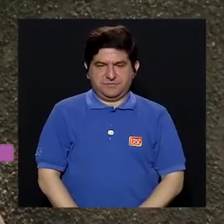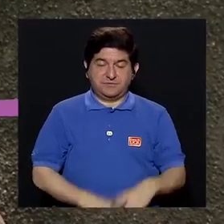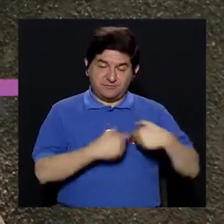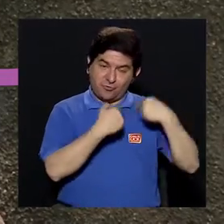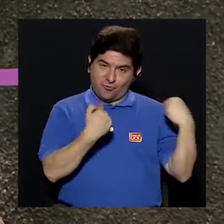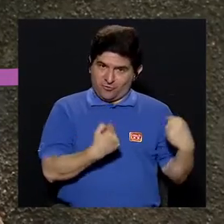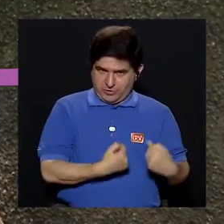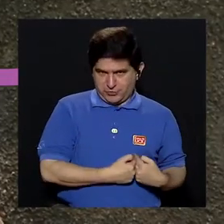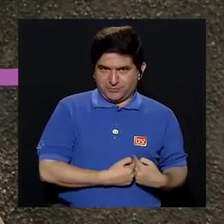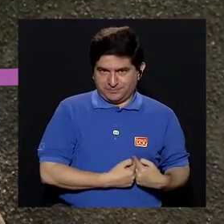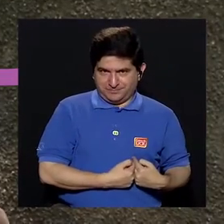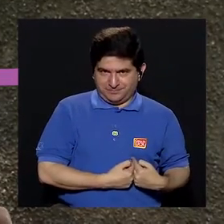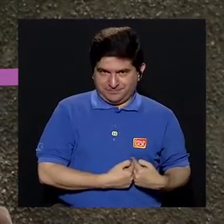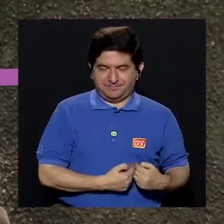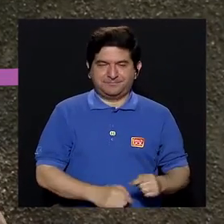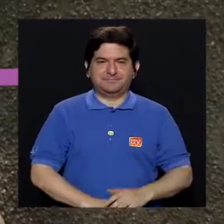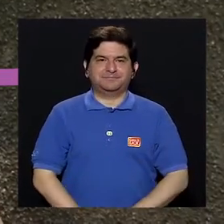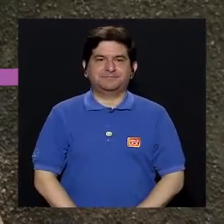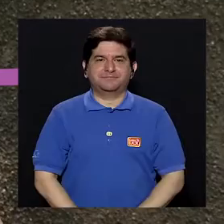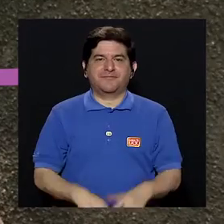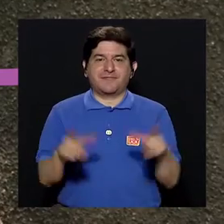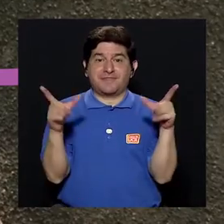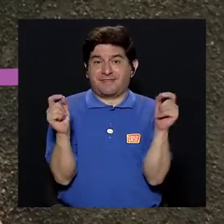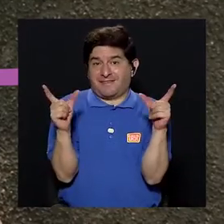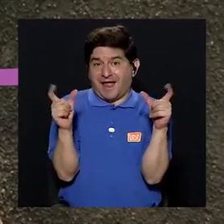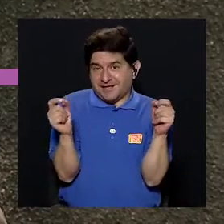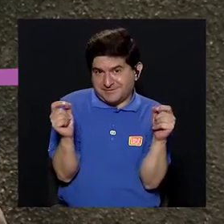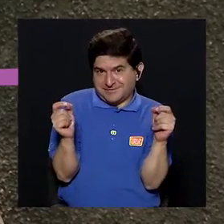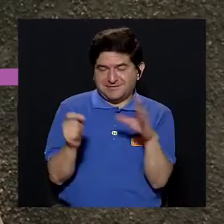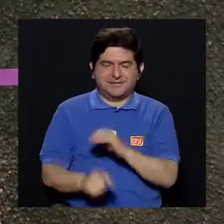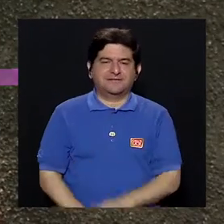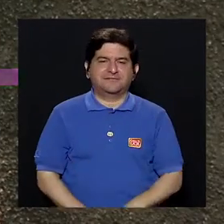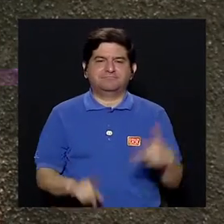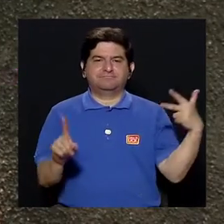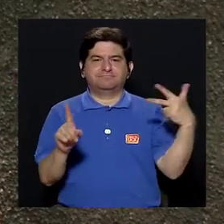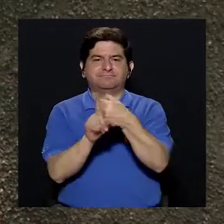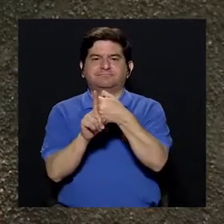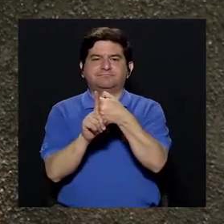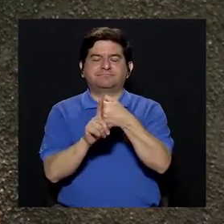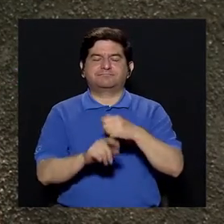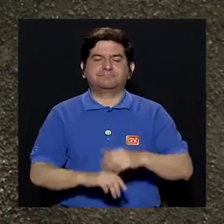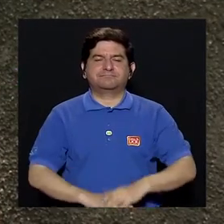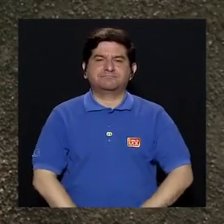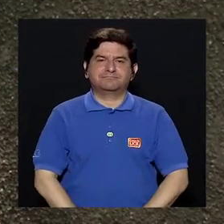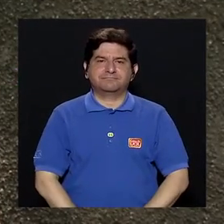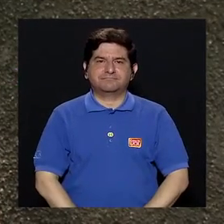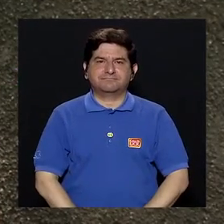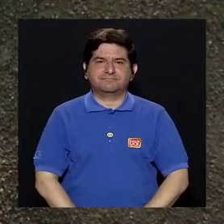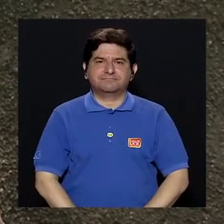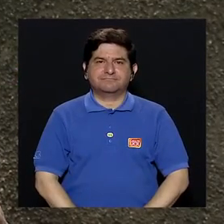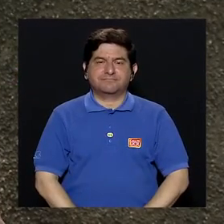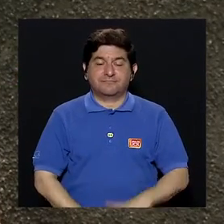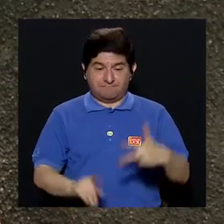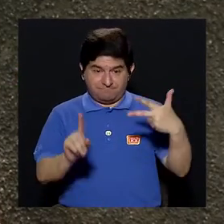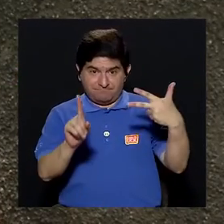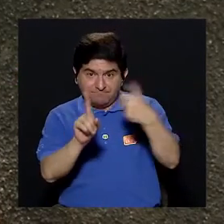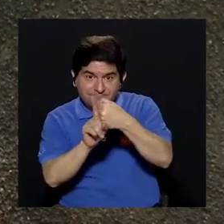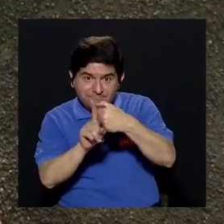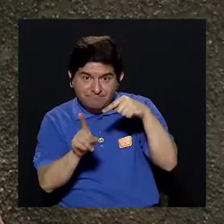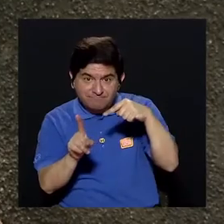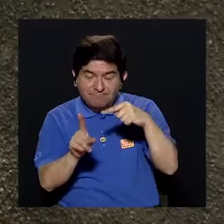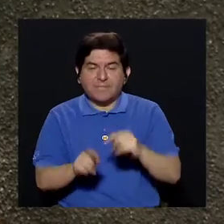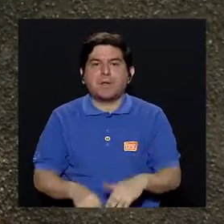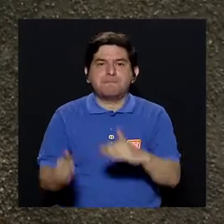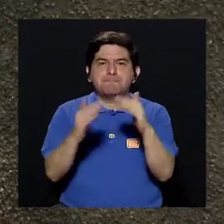causas cardíacas, el cáncer y los accidentes de tránsito. Y los accidentes de